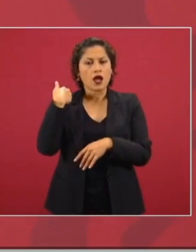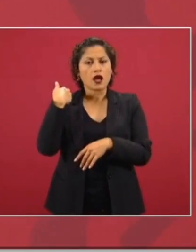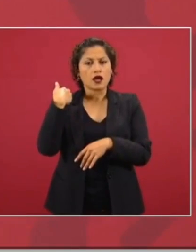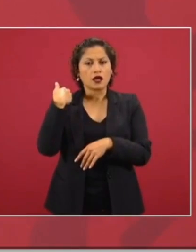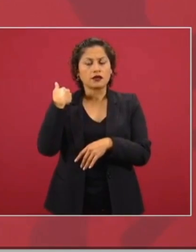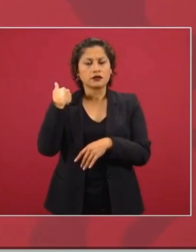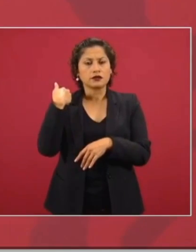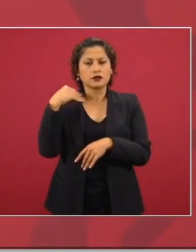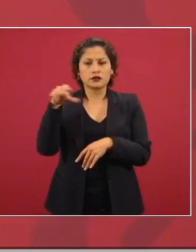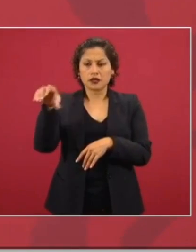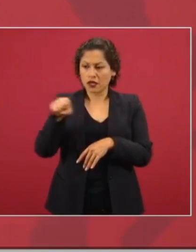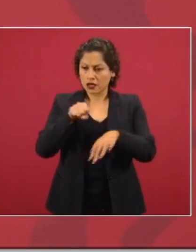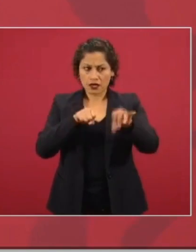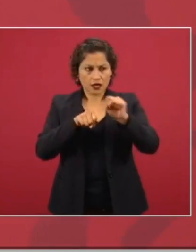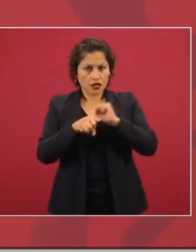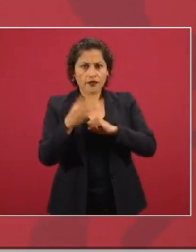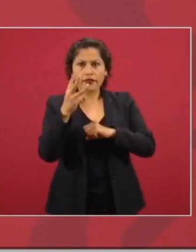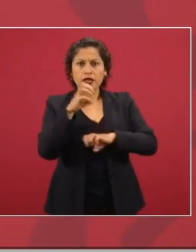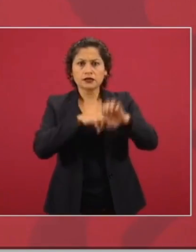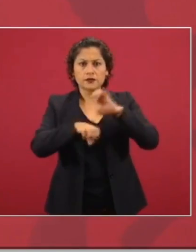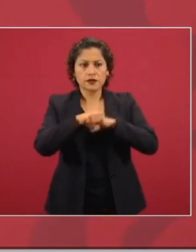2 o 3 empresas.